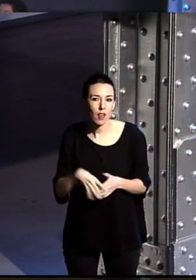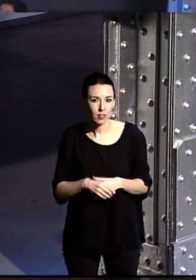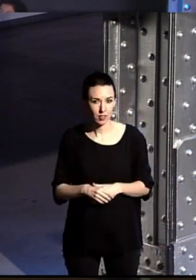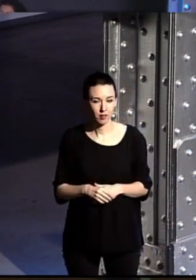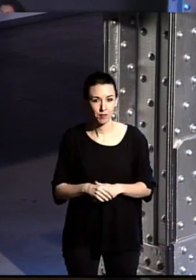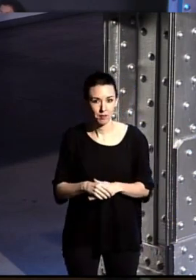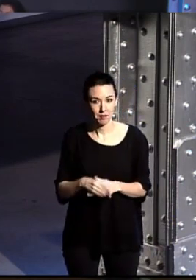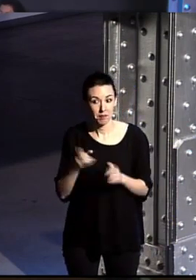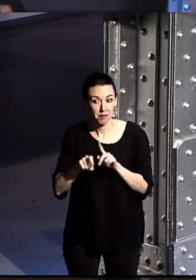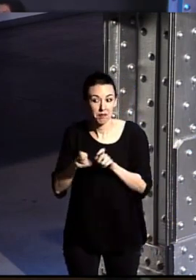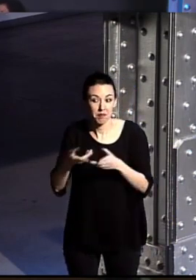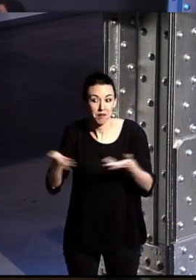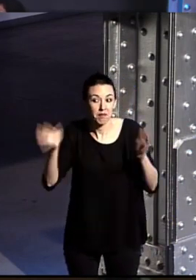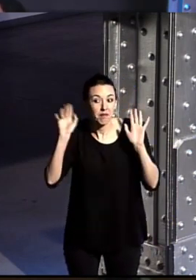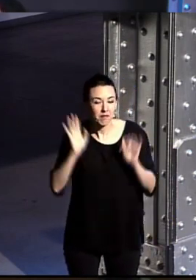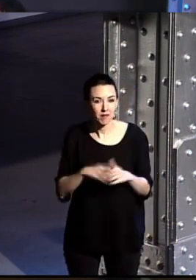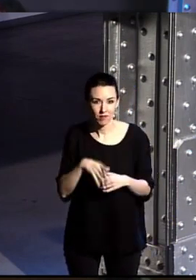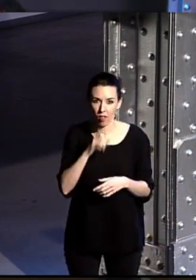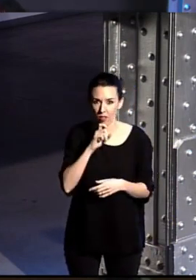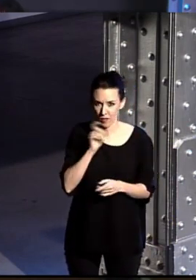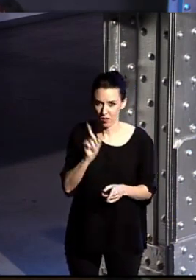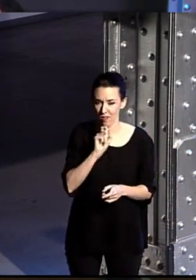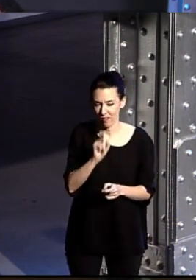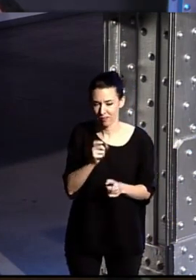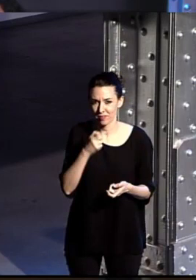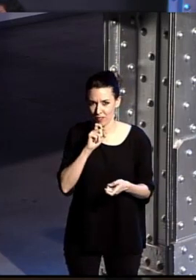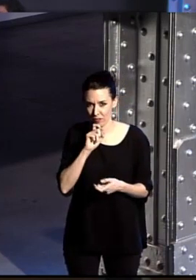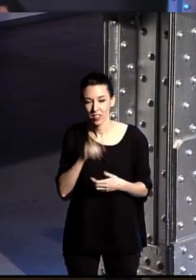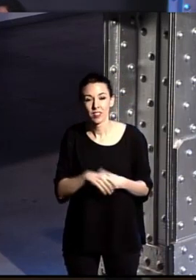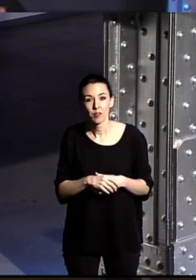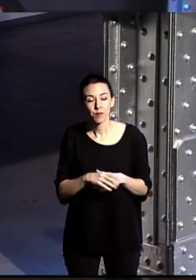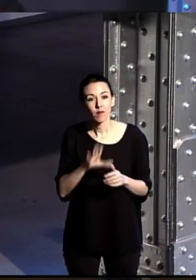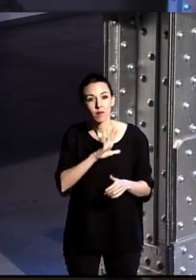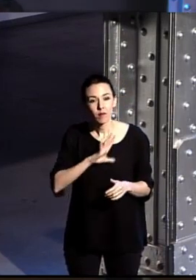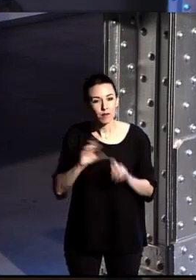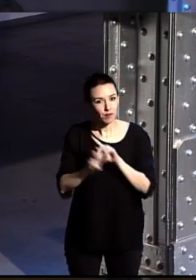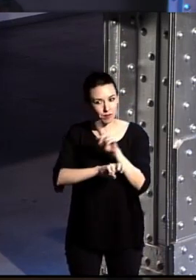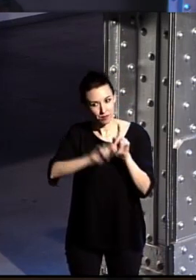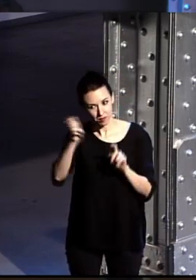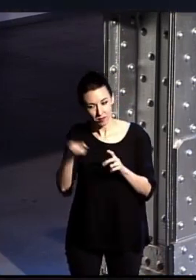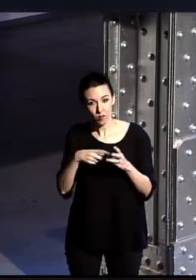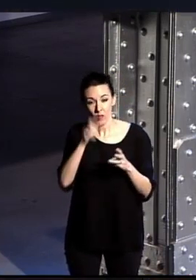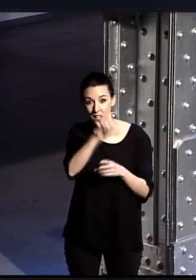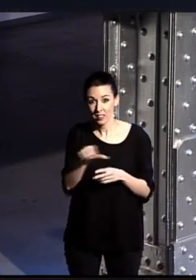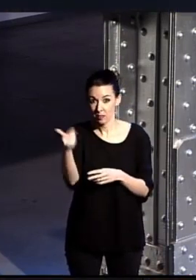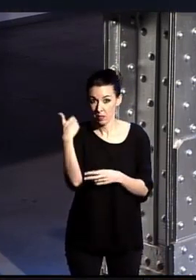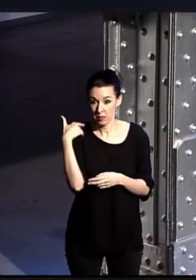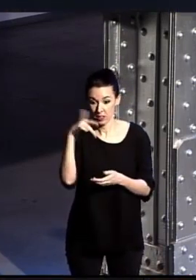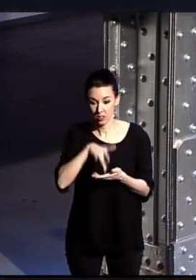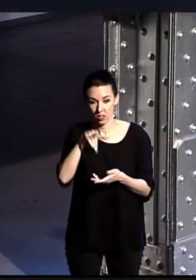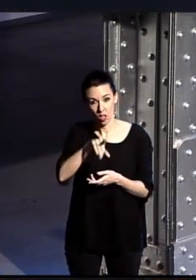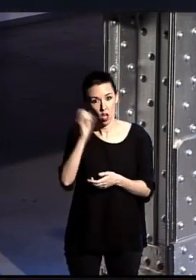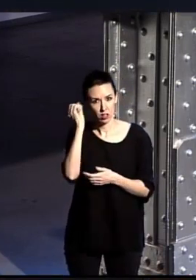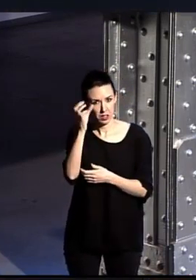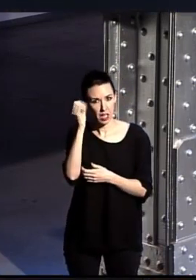para que vayáis porque es complicada, esta también es complicada. Y mientras tanto os hago otra, porque fíjate, la semana pasada estuvimos aquí en